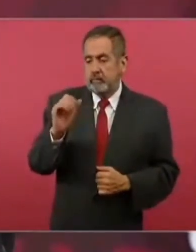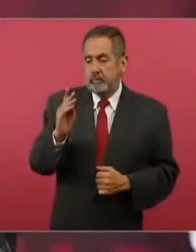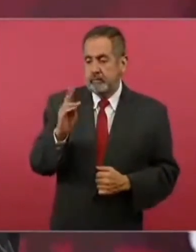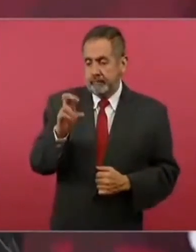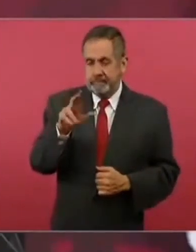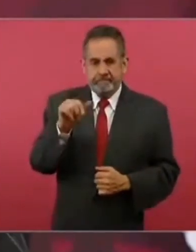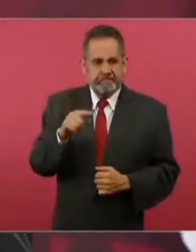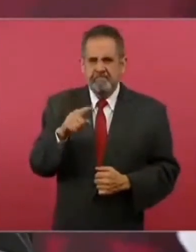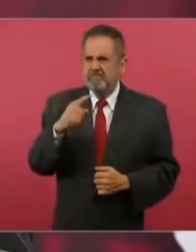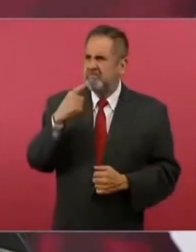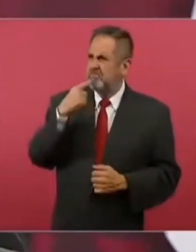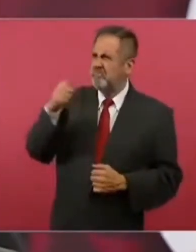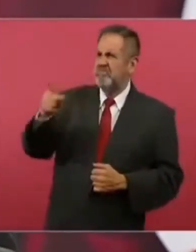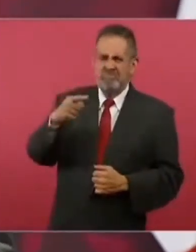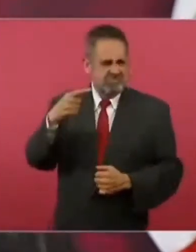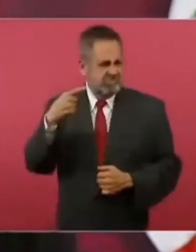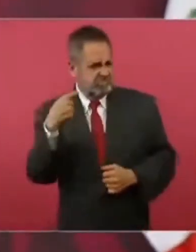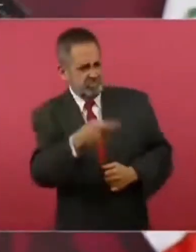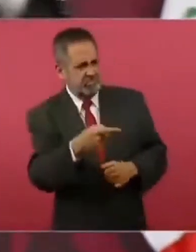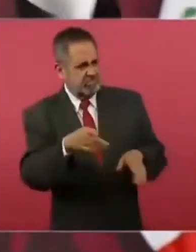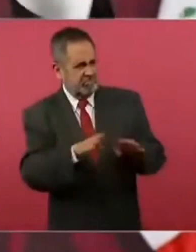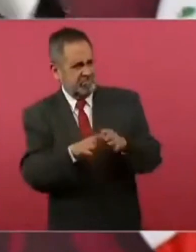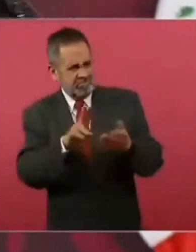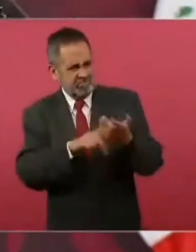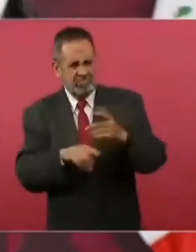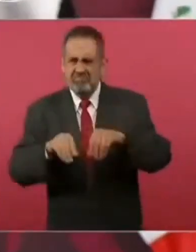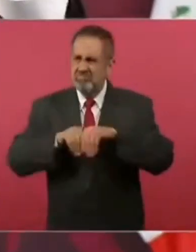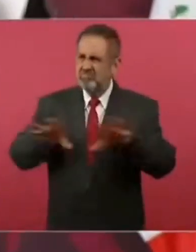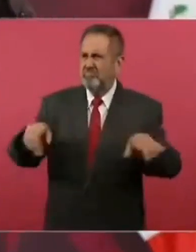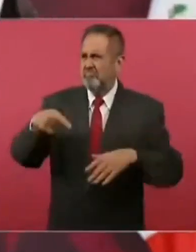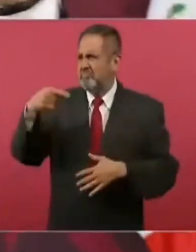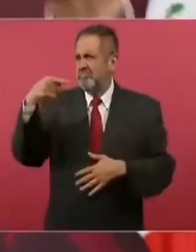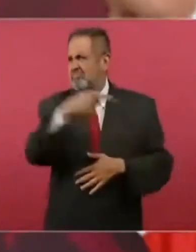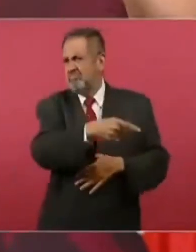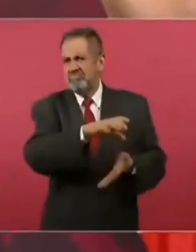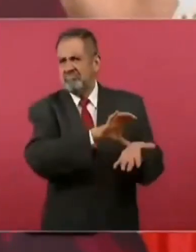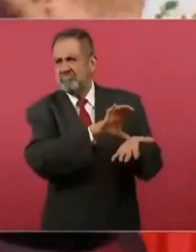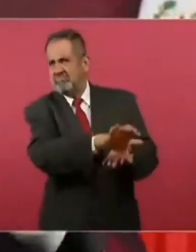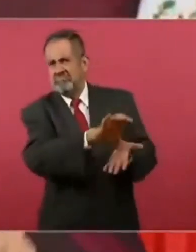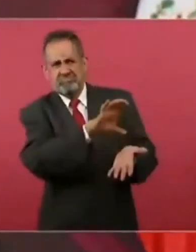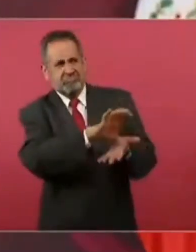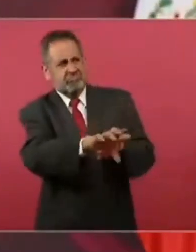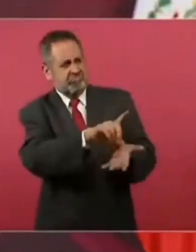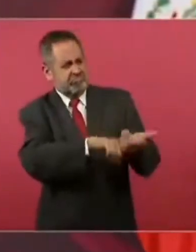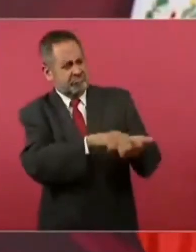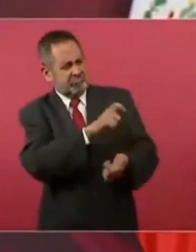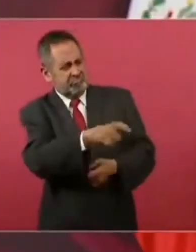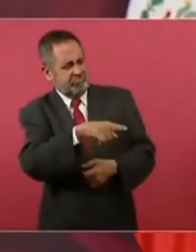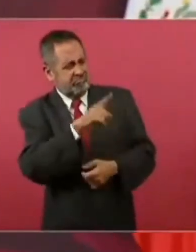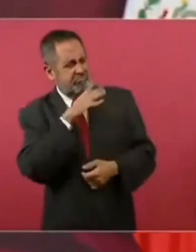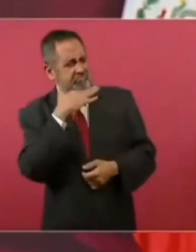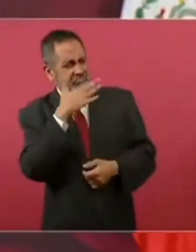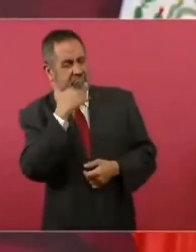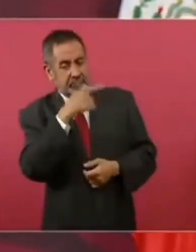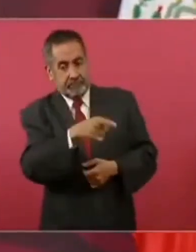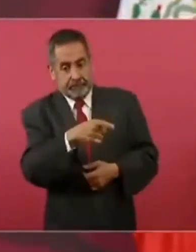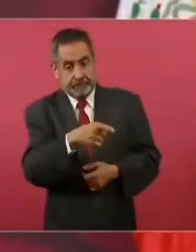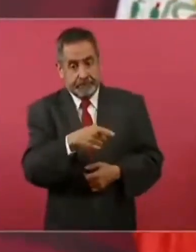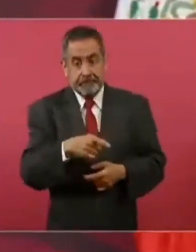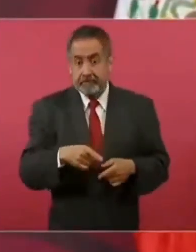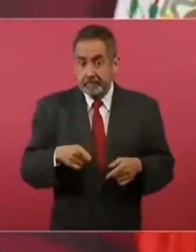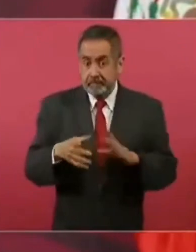lo denuncia y da a conocer lo que recibía el periódico de